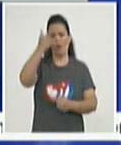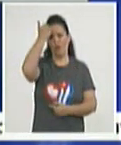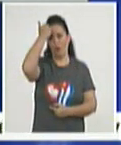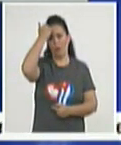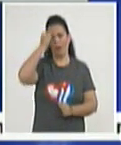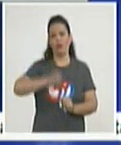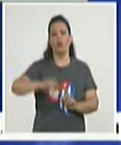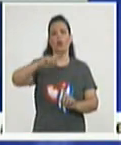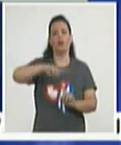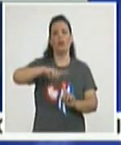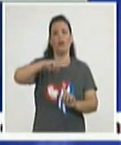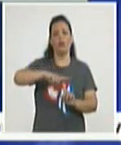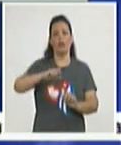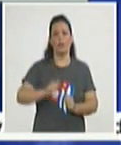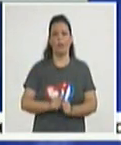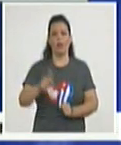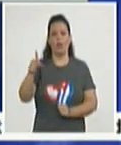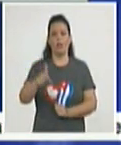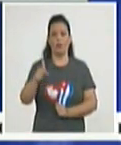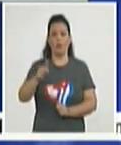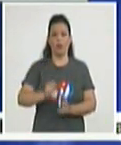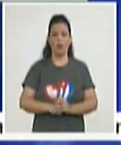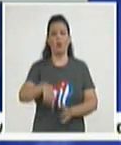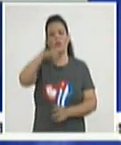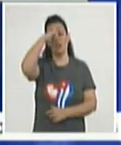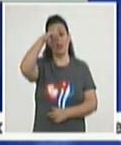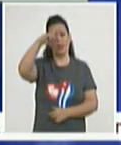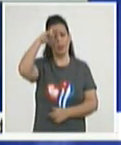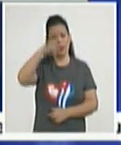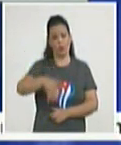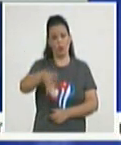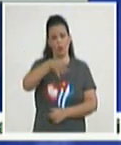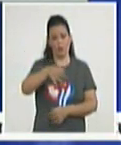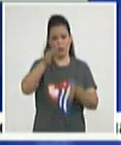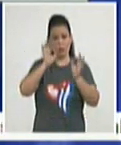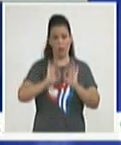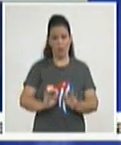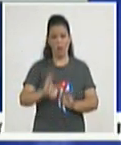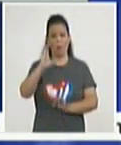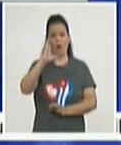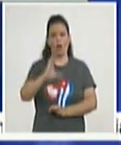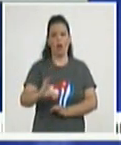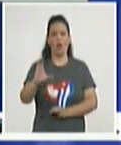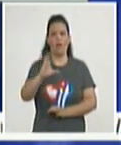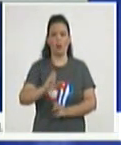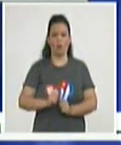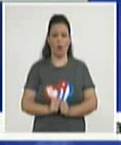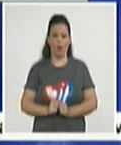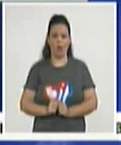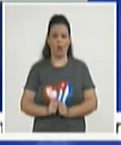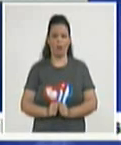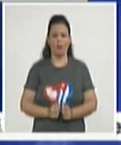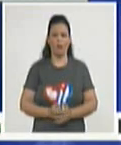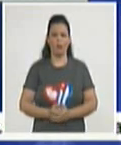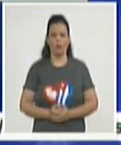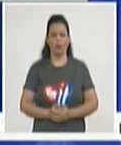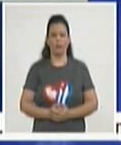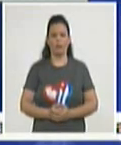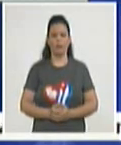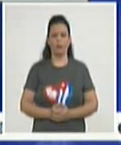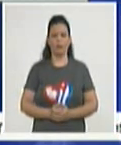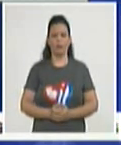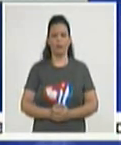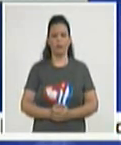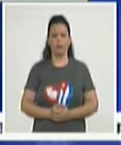Trinidad, Jatibonico, Santi Espíritus, municipio Cabaiguán, Tahuasco y Yaguajay. Le sigue